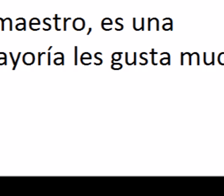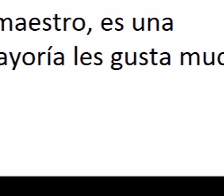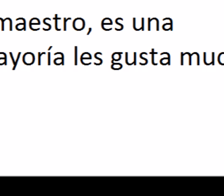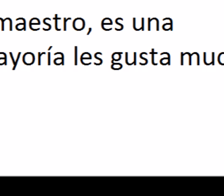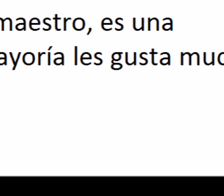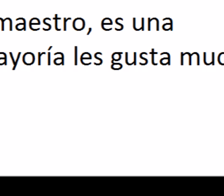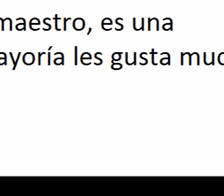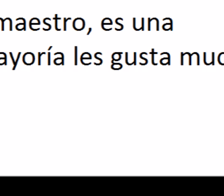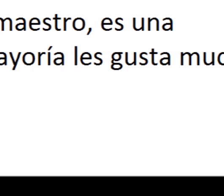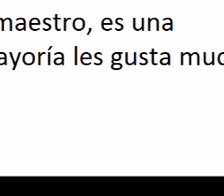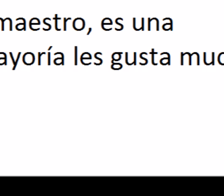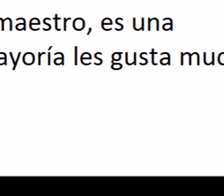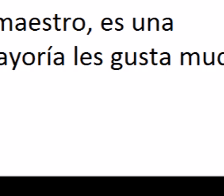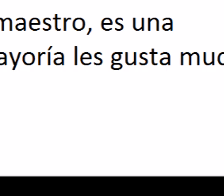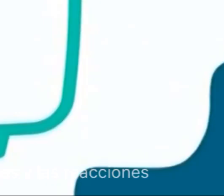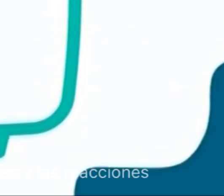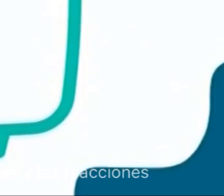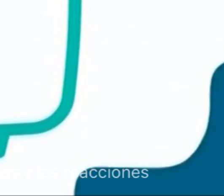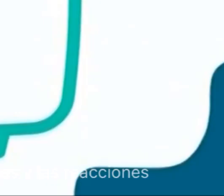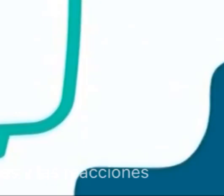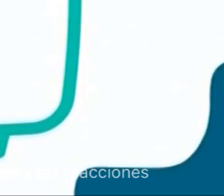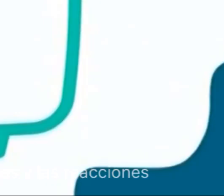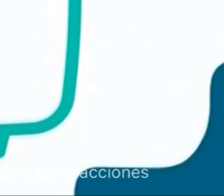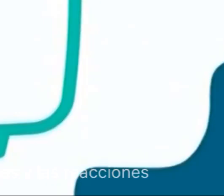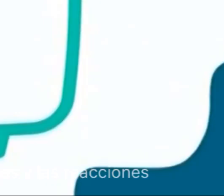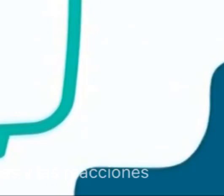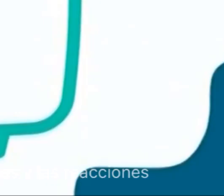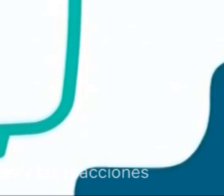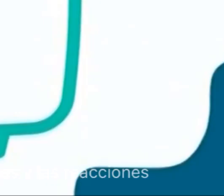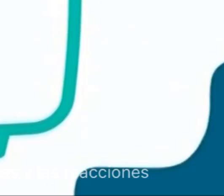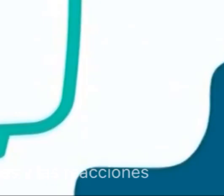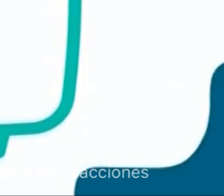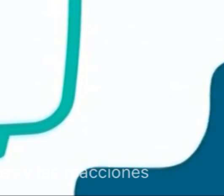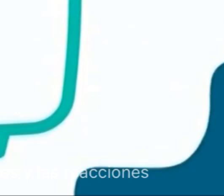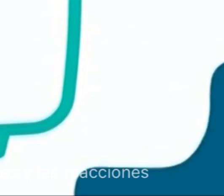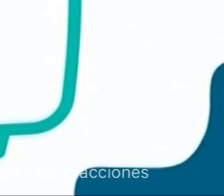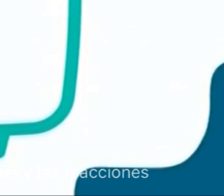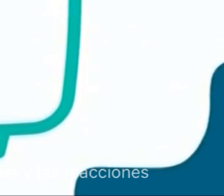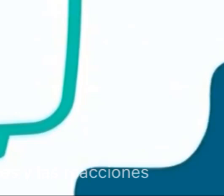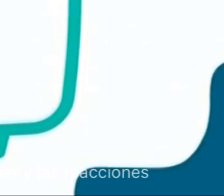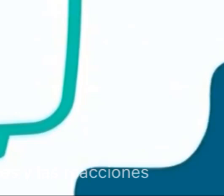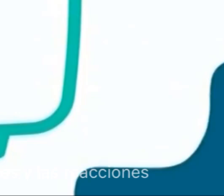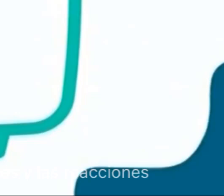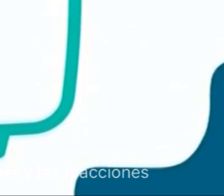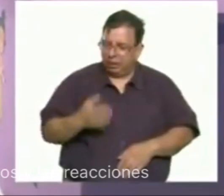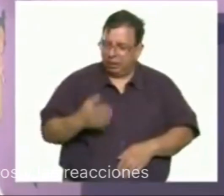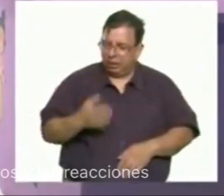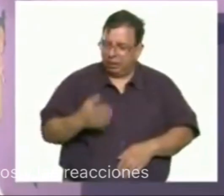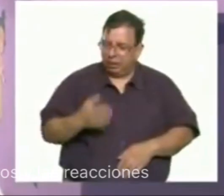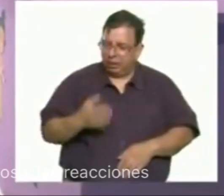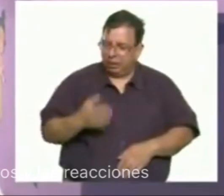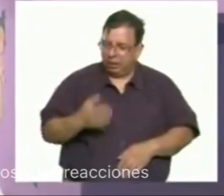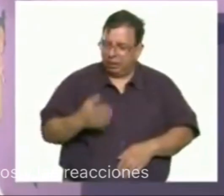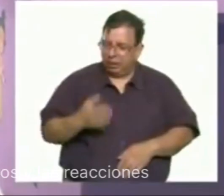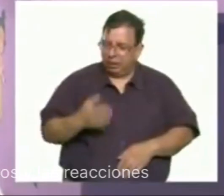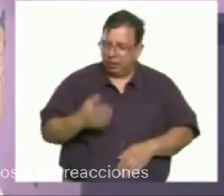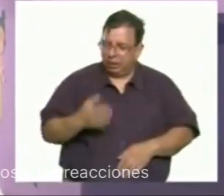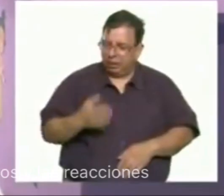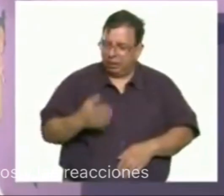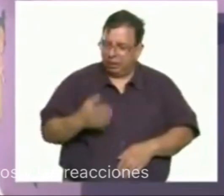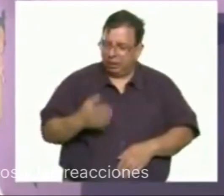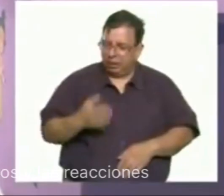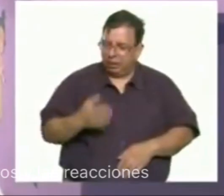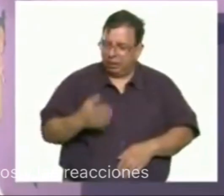gustará, ya que a la mayoría les gusta mucho dibujar. Seguimos con lengua materna. El tema es hablemos de los personajes. Conocerás la estructura de un